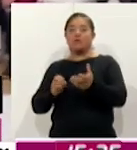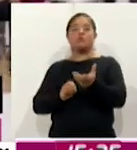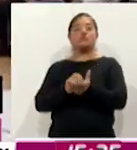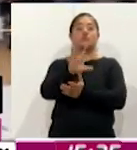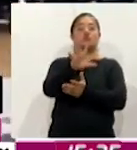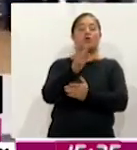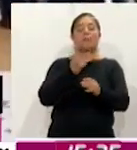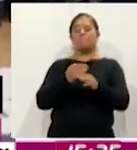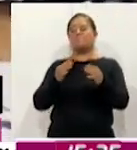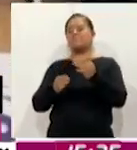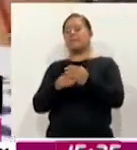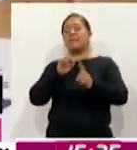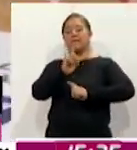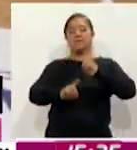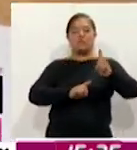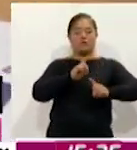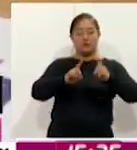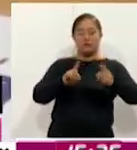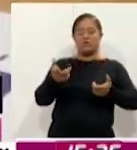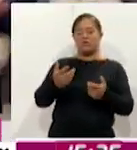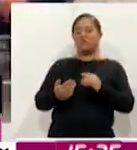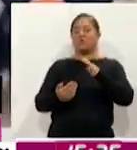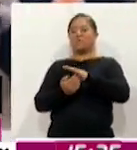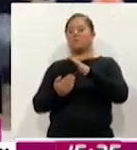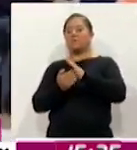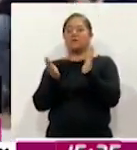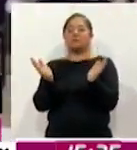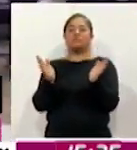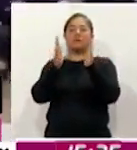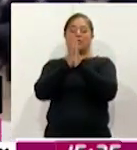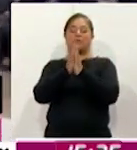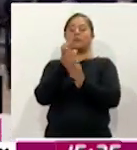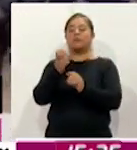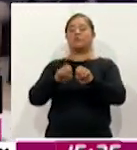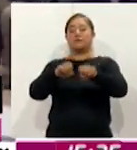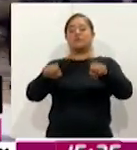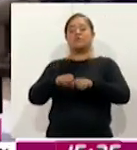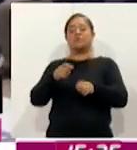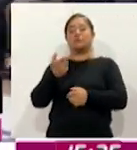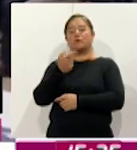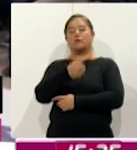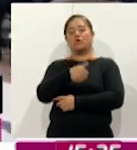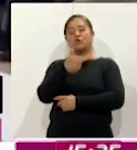deportivo como redes y balones y mesas plegables. Todo este equipo representa una inversión de